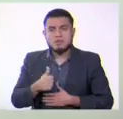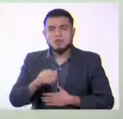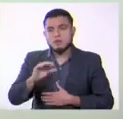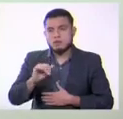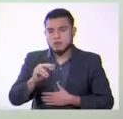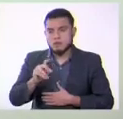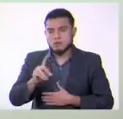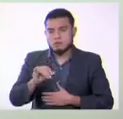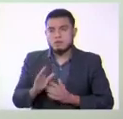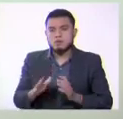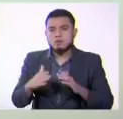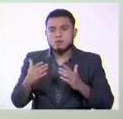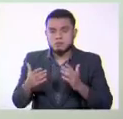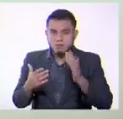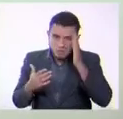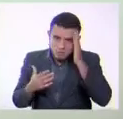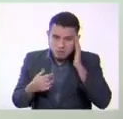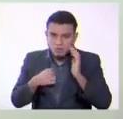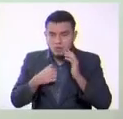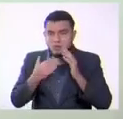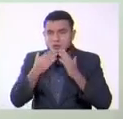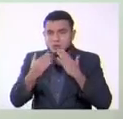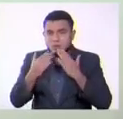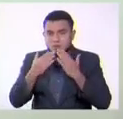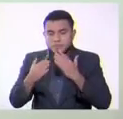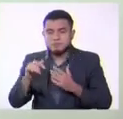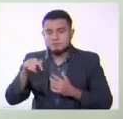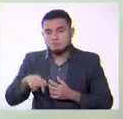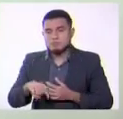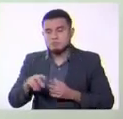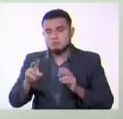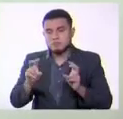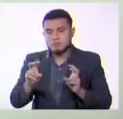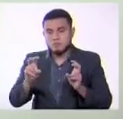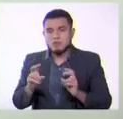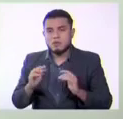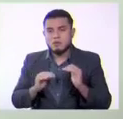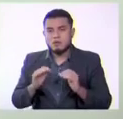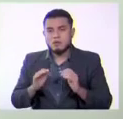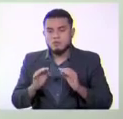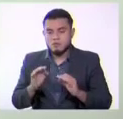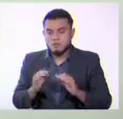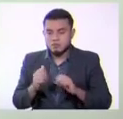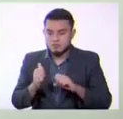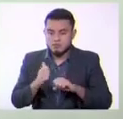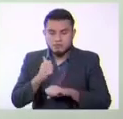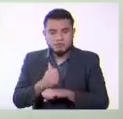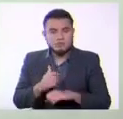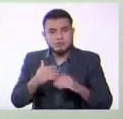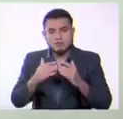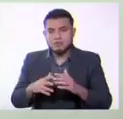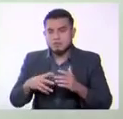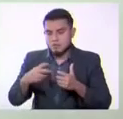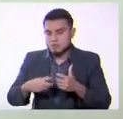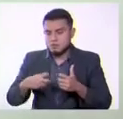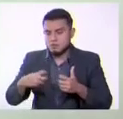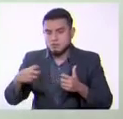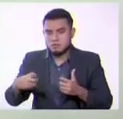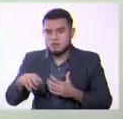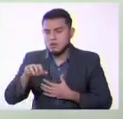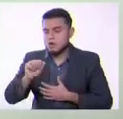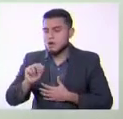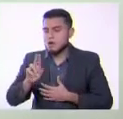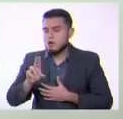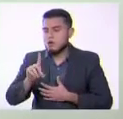usted lo dijo, este elemento también se han basado diferentes producciones audiovisuales en